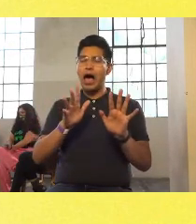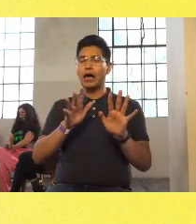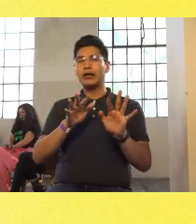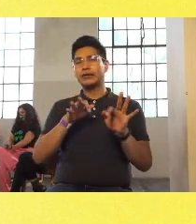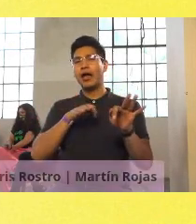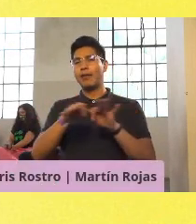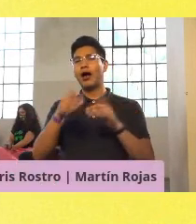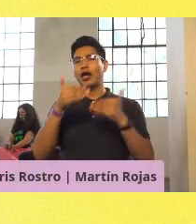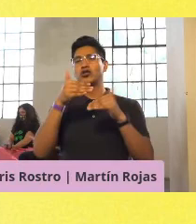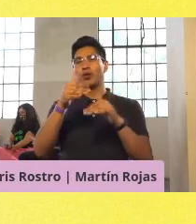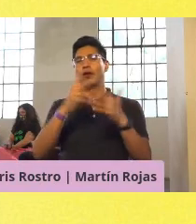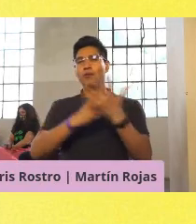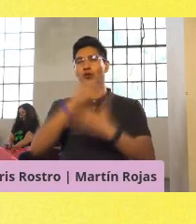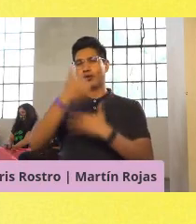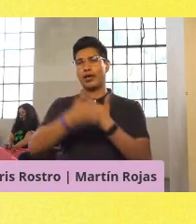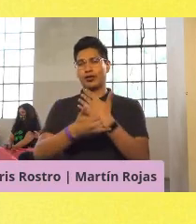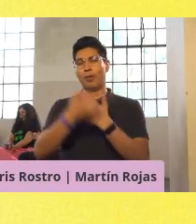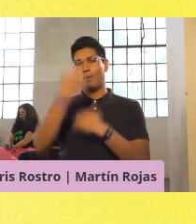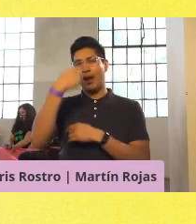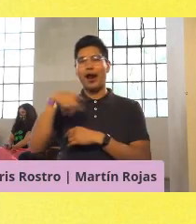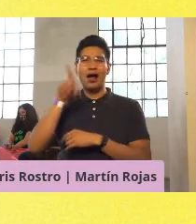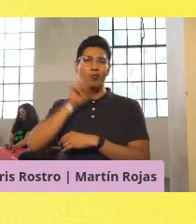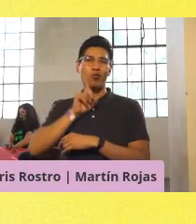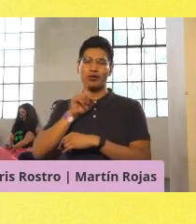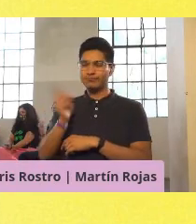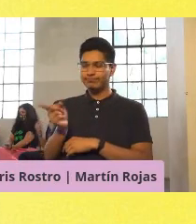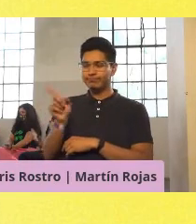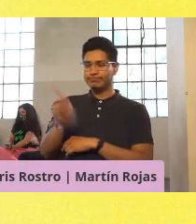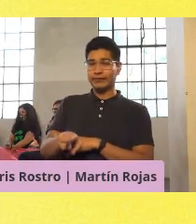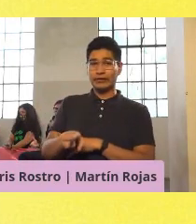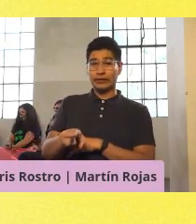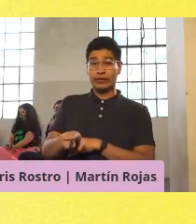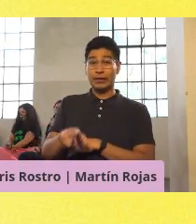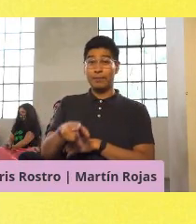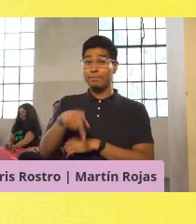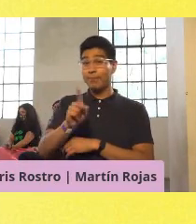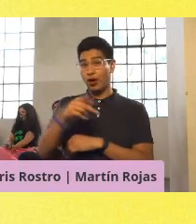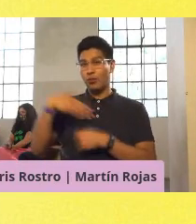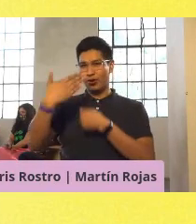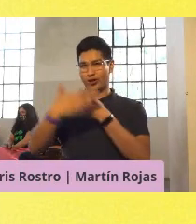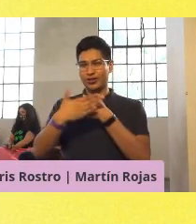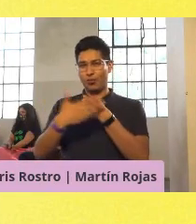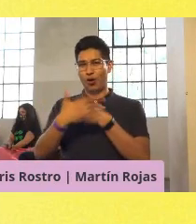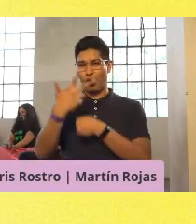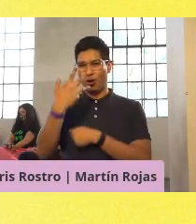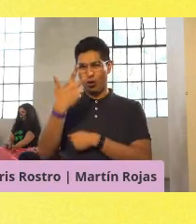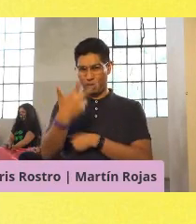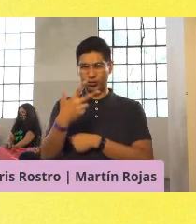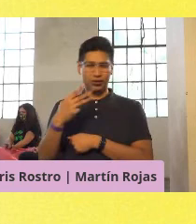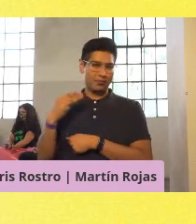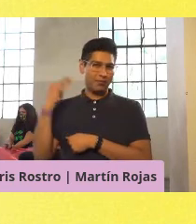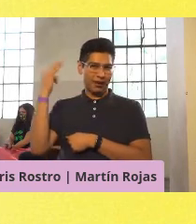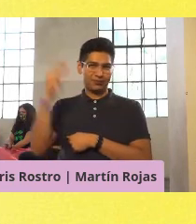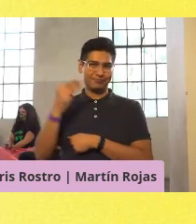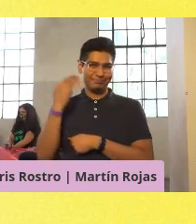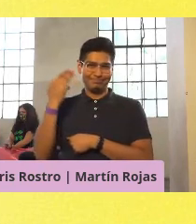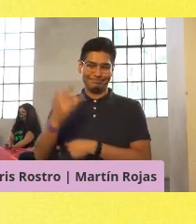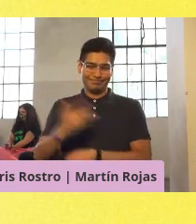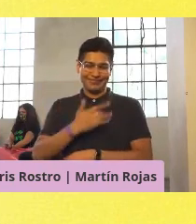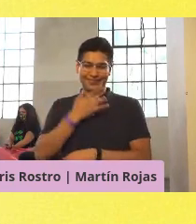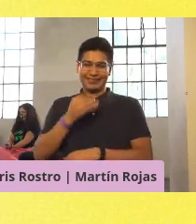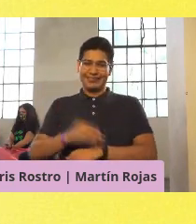mujer, esos arquetipos, pero estamos súper emocionadas del siguiente 8M, ¿no? Entonces,